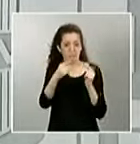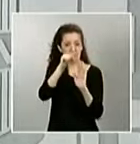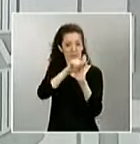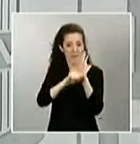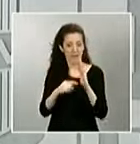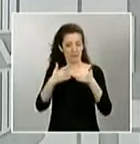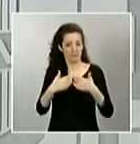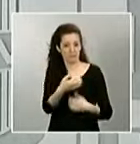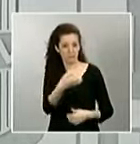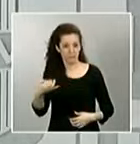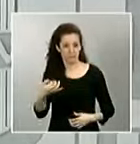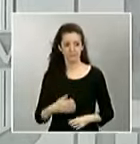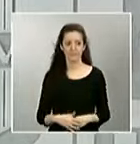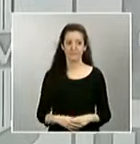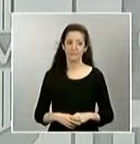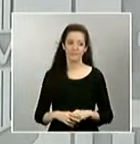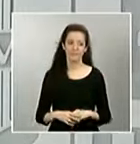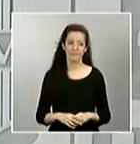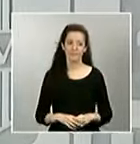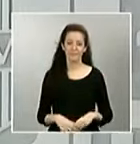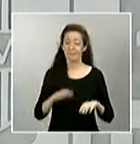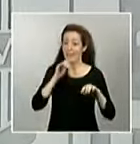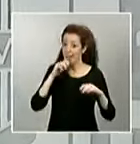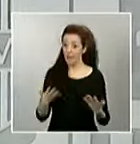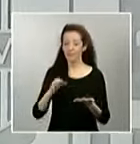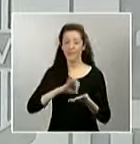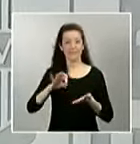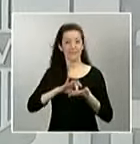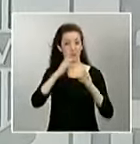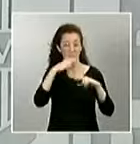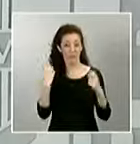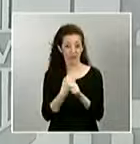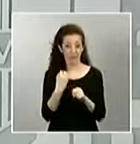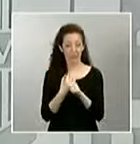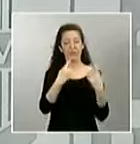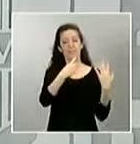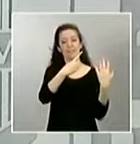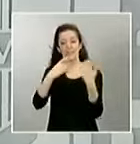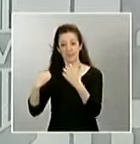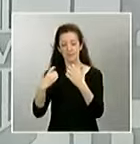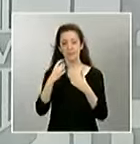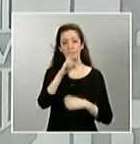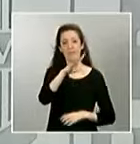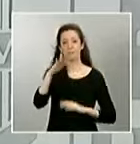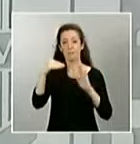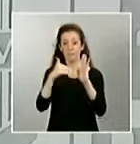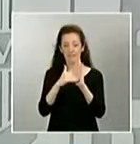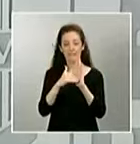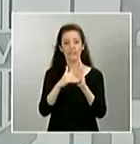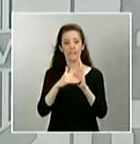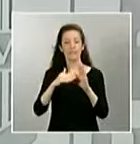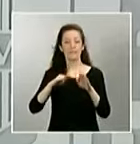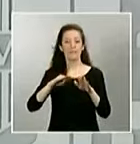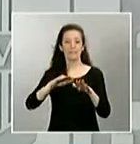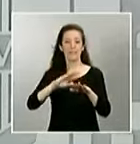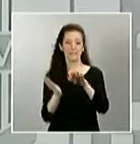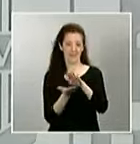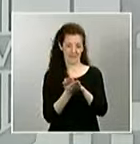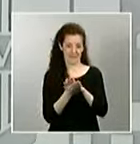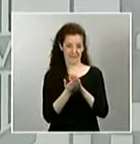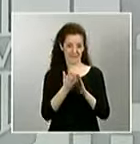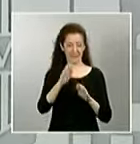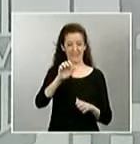también tenemos en el Servicio Público de Empleo 620.000 expedientes de regulación de empleo gestionados. La eficacia, permítanme,